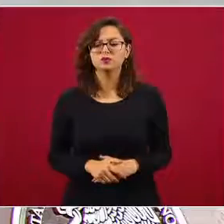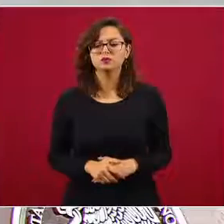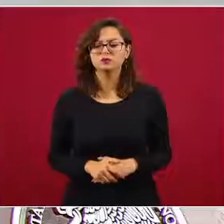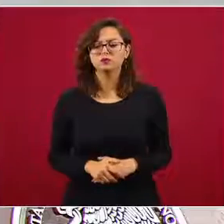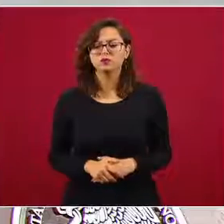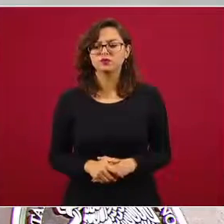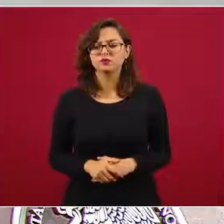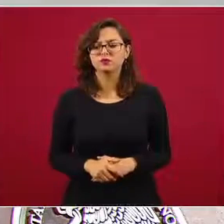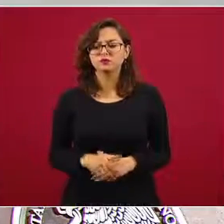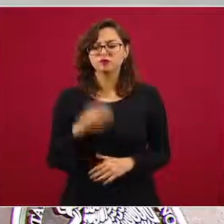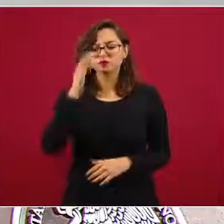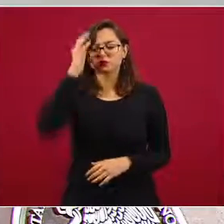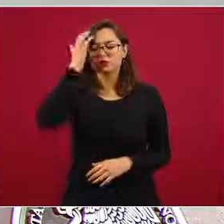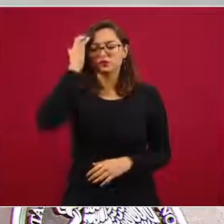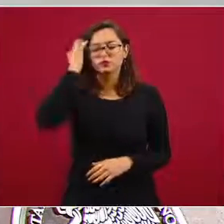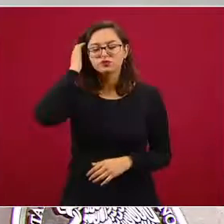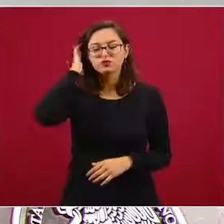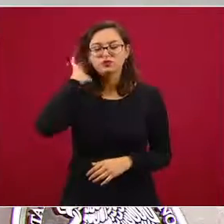Además,